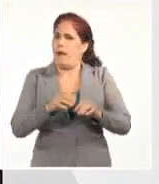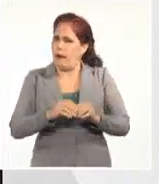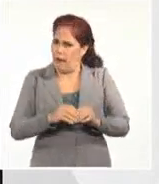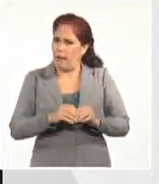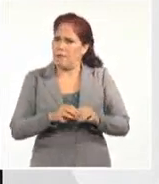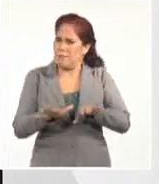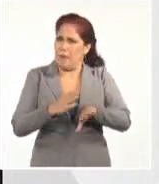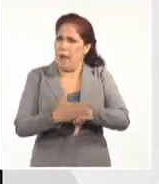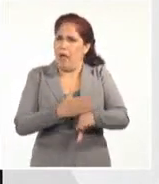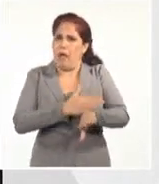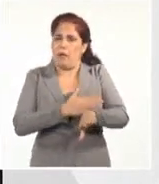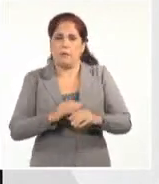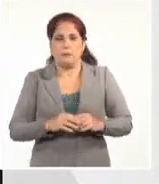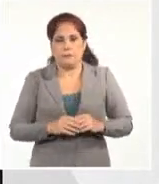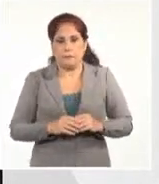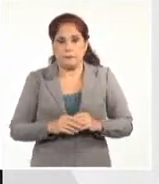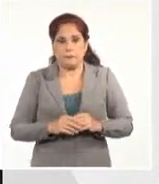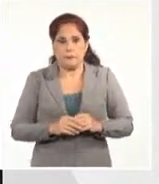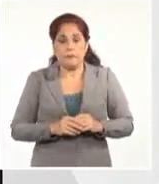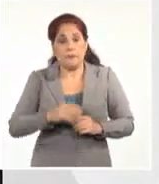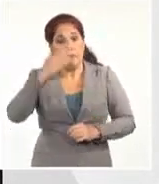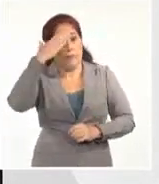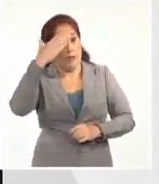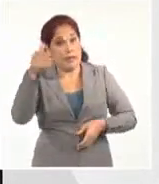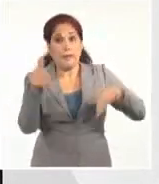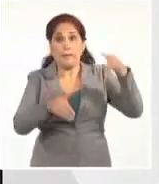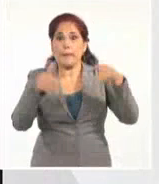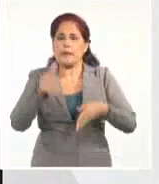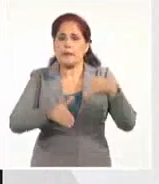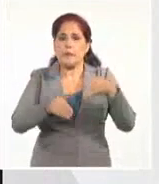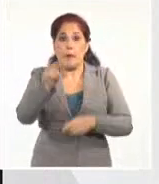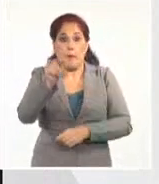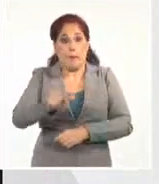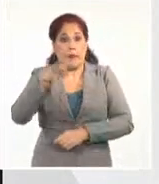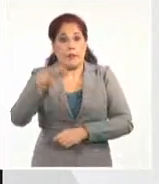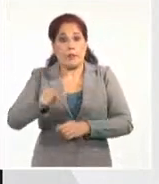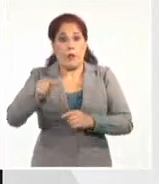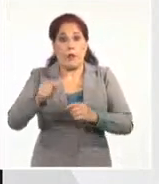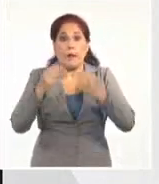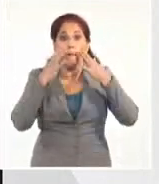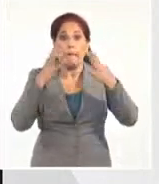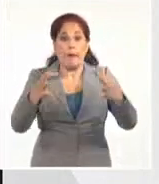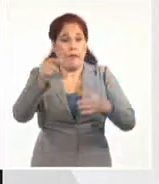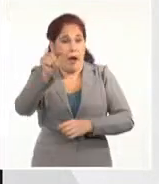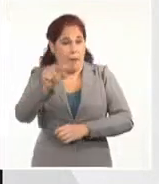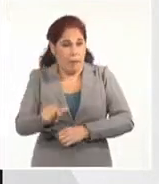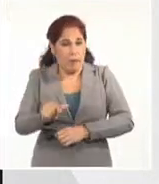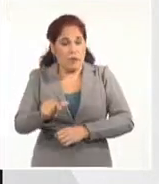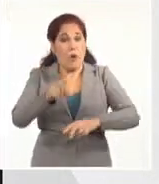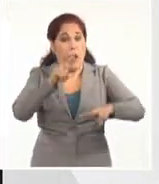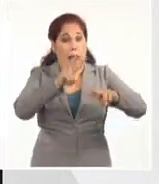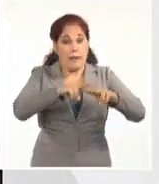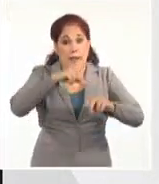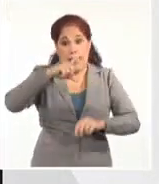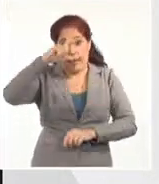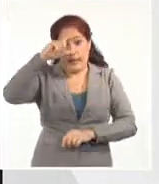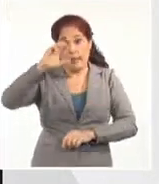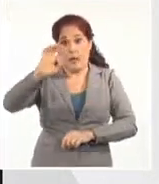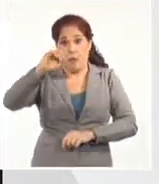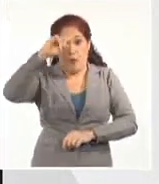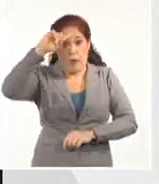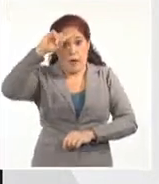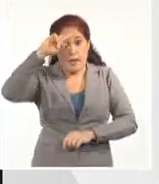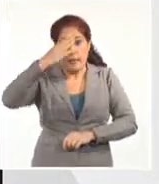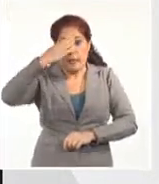bueno la cuestión es que gracias a que participaron tantas cuentas de famosos con el hashtag llegase el tt mundial y tuvo mucha